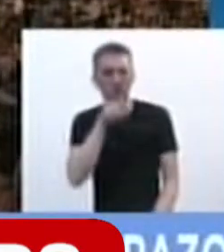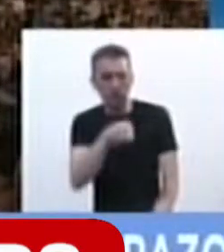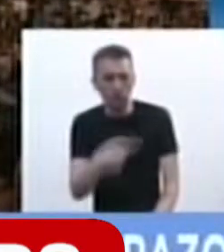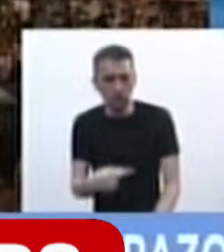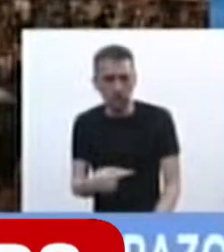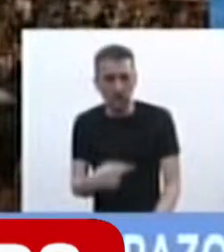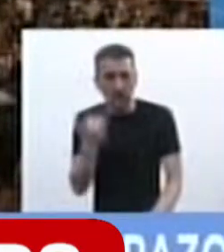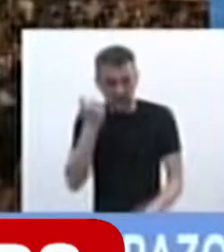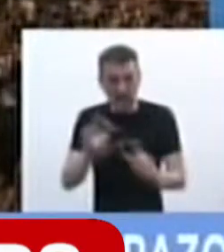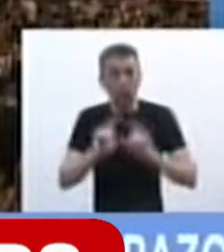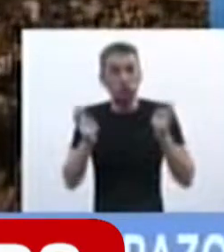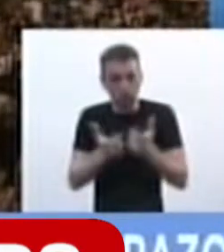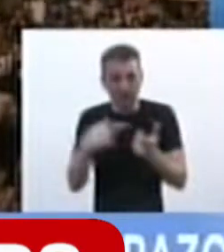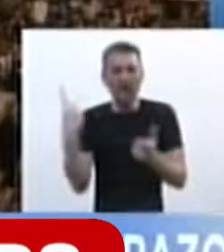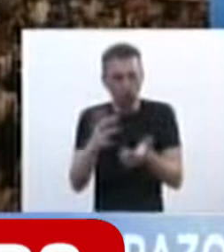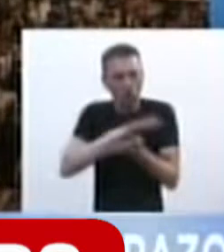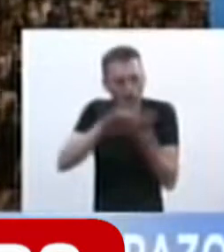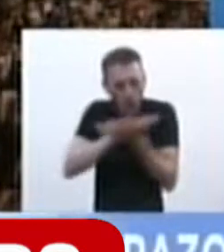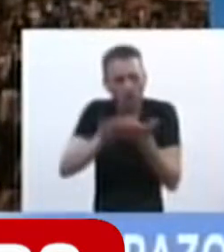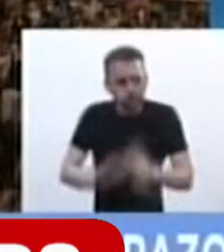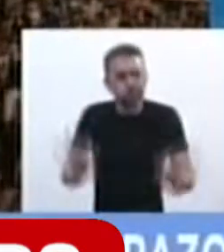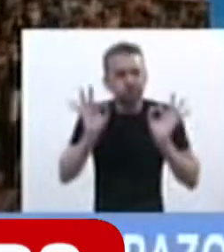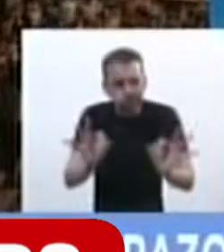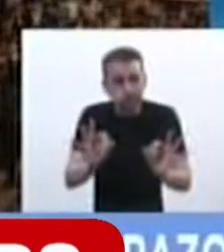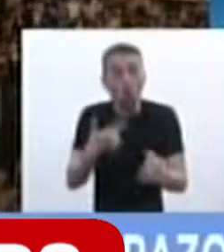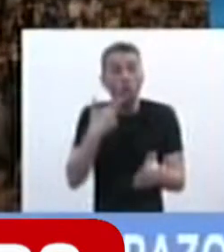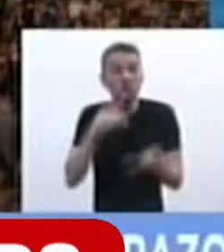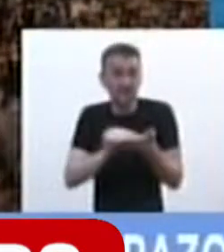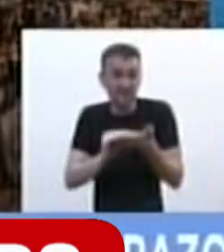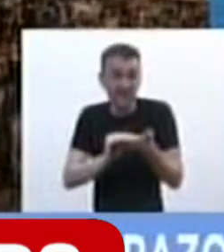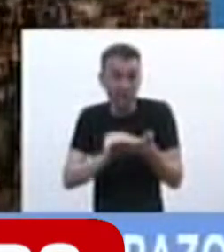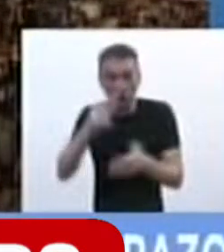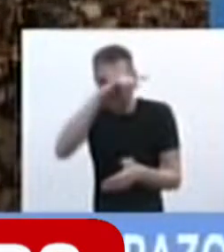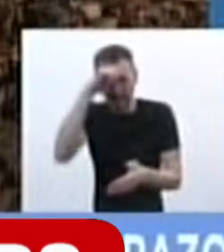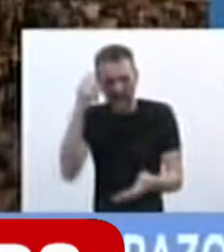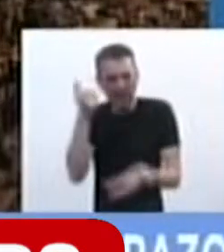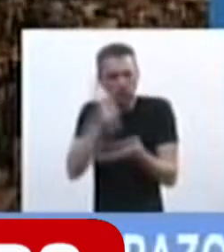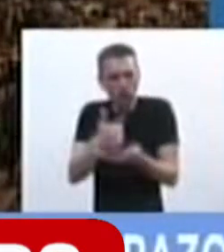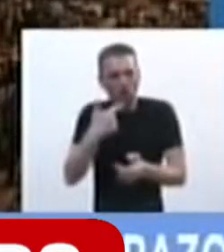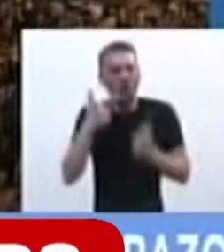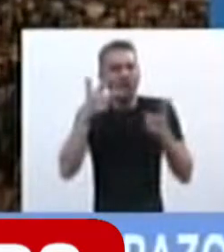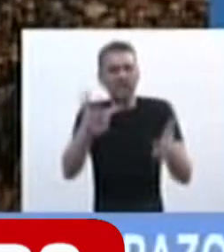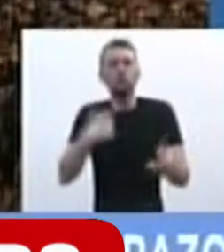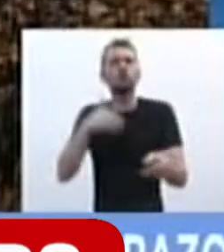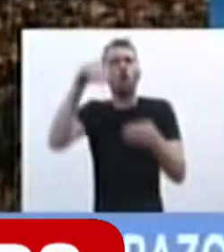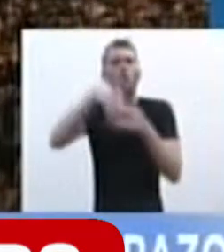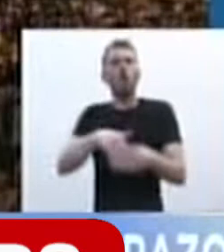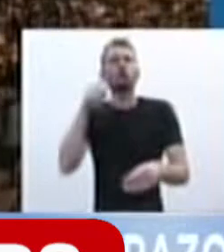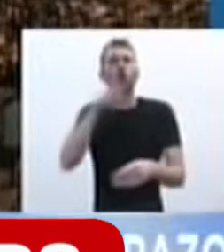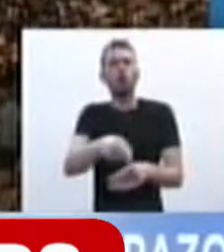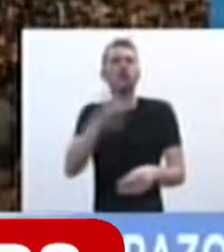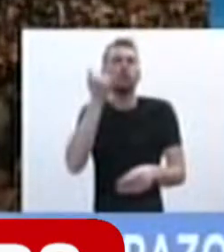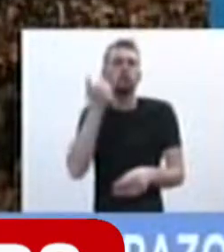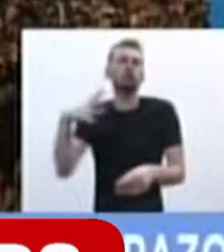debate está saldado en la sociedad? Un senador de la Nación viene a decir que no va a votar positivamente porque es un debate que no